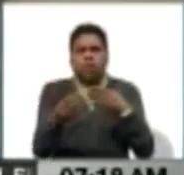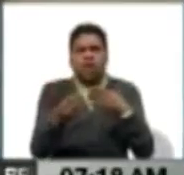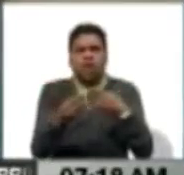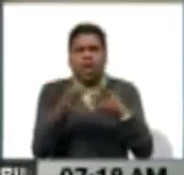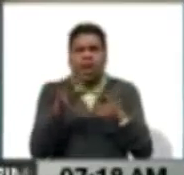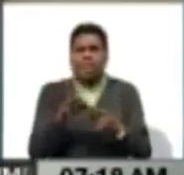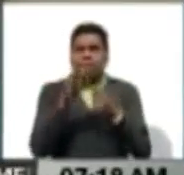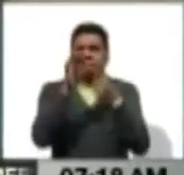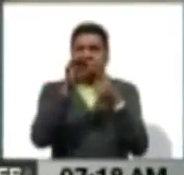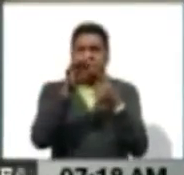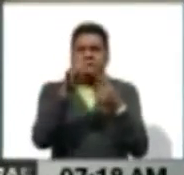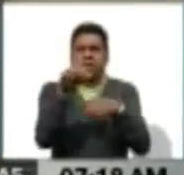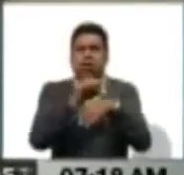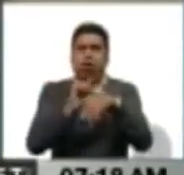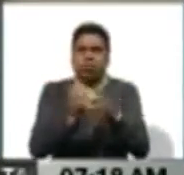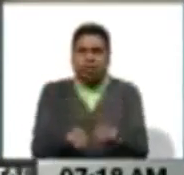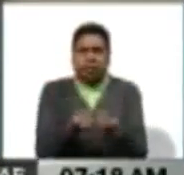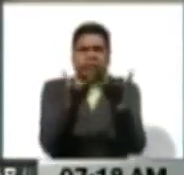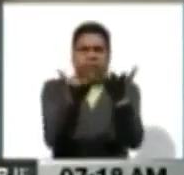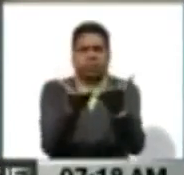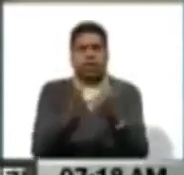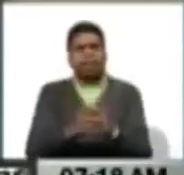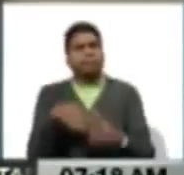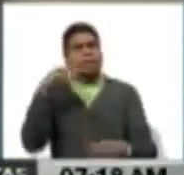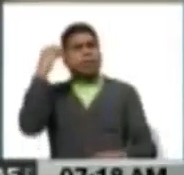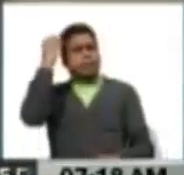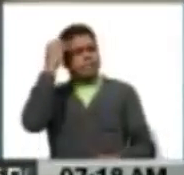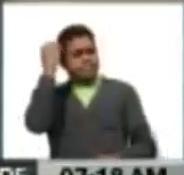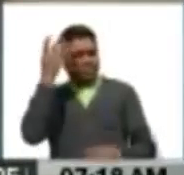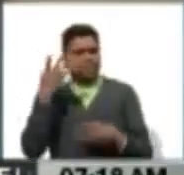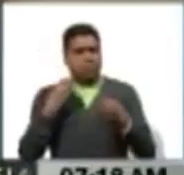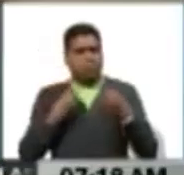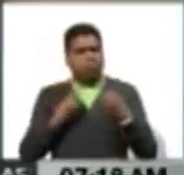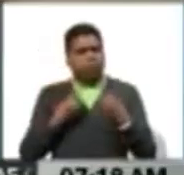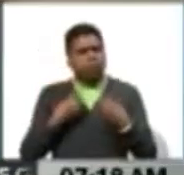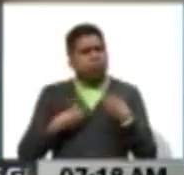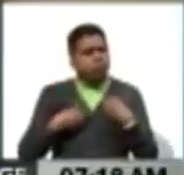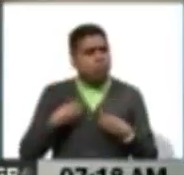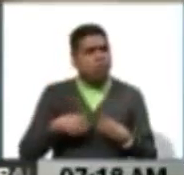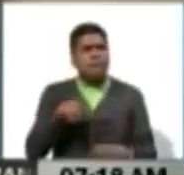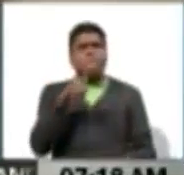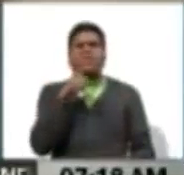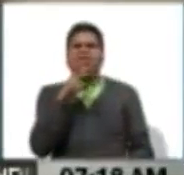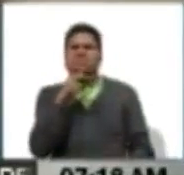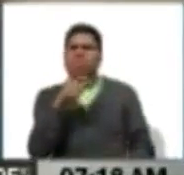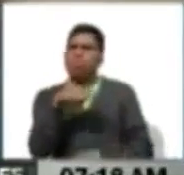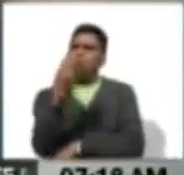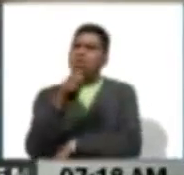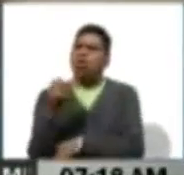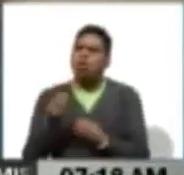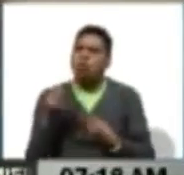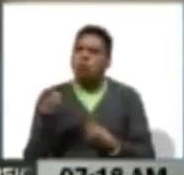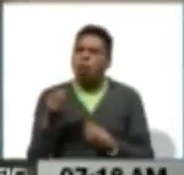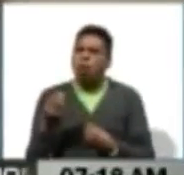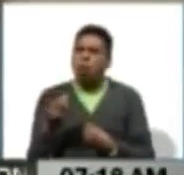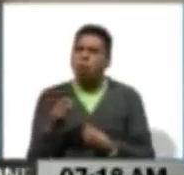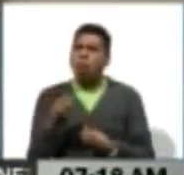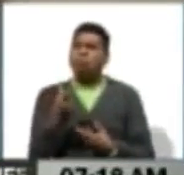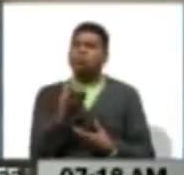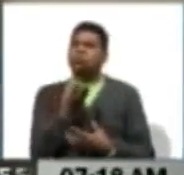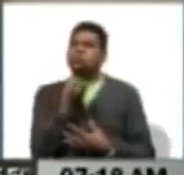¿Es una coincidencia o es una consecuencia? Nos tendríamos que preguntar todos los venezolanos, todos, porque este tipo de